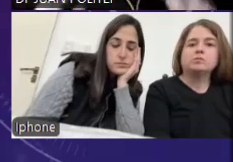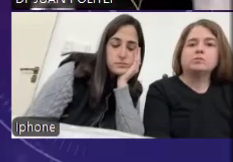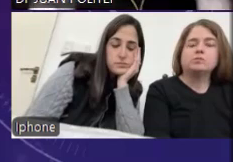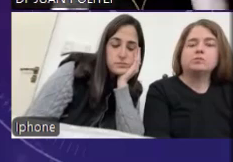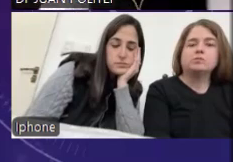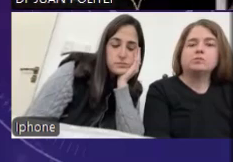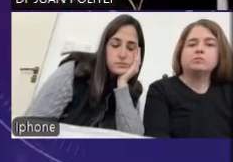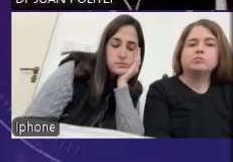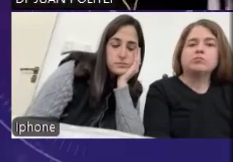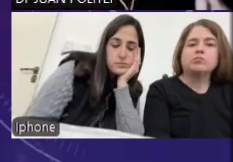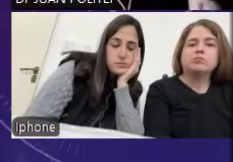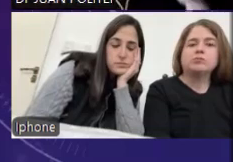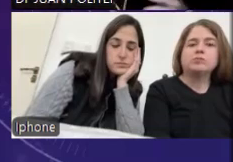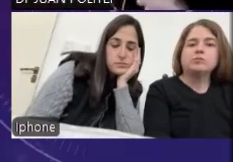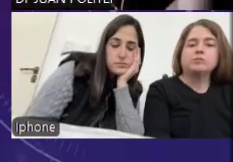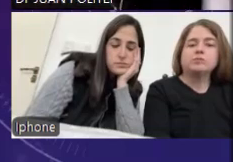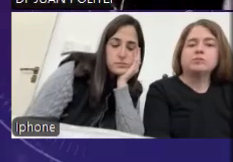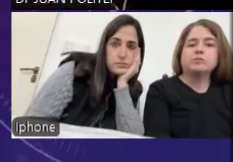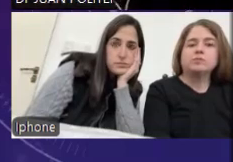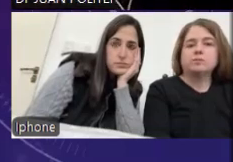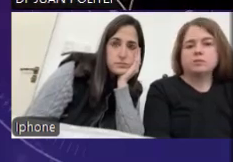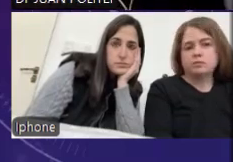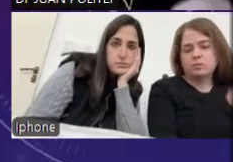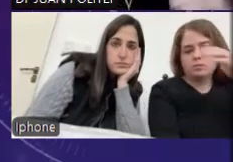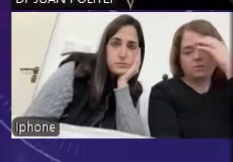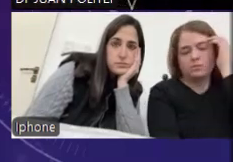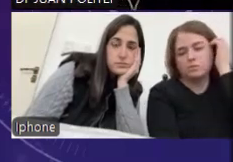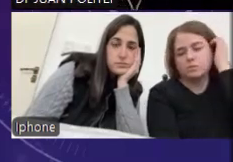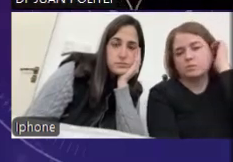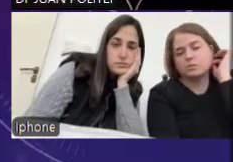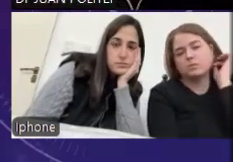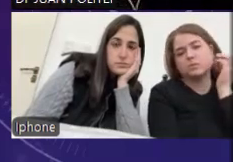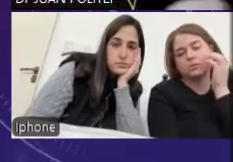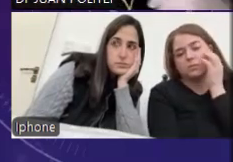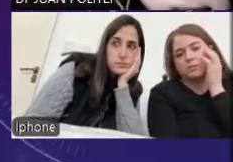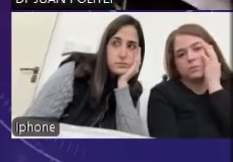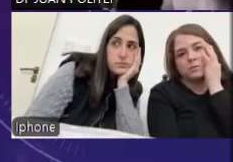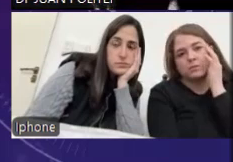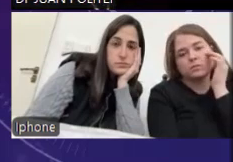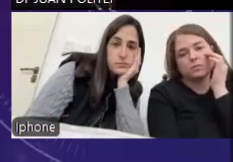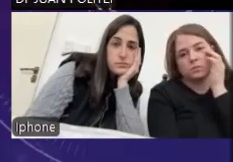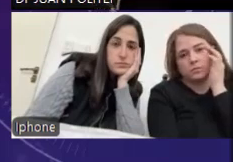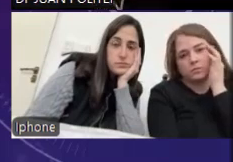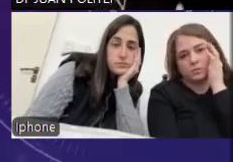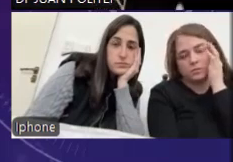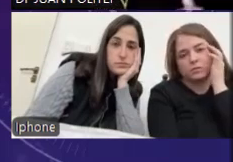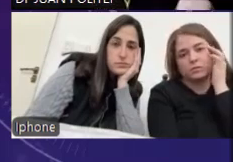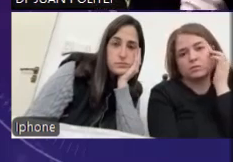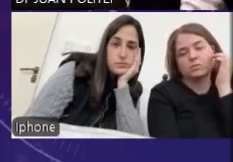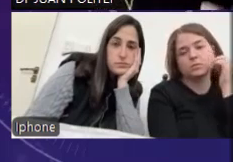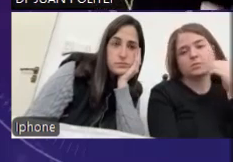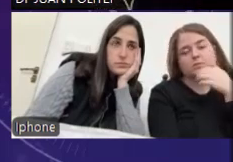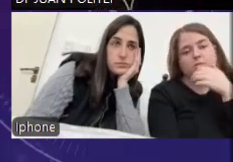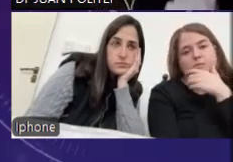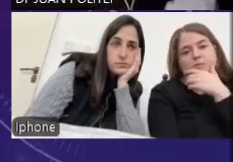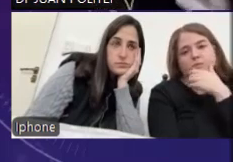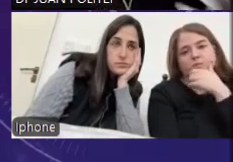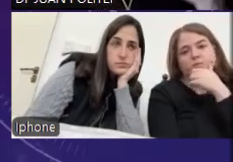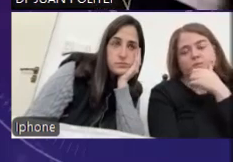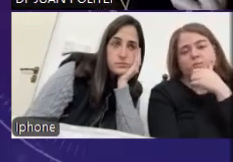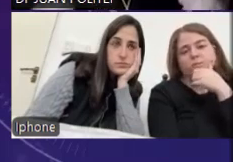son conceptos básicos que ustedes los conocen, que falta una enzima, que es la alfa-galactosidasa A, que no